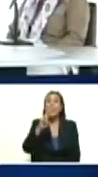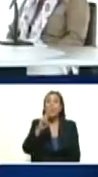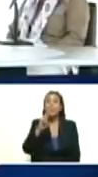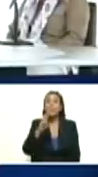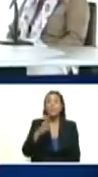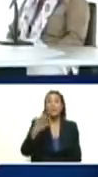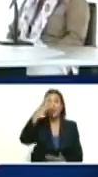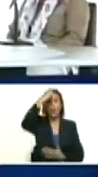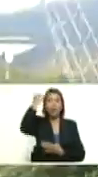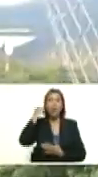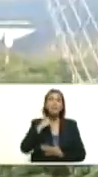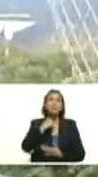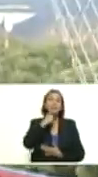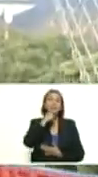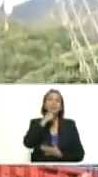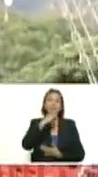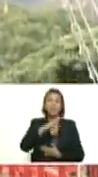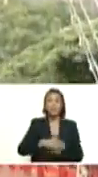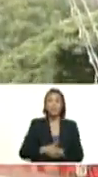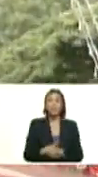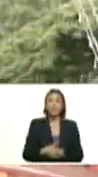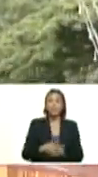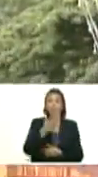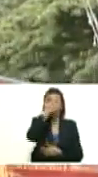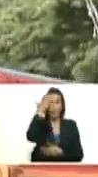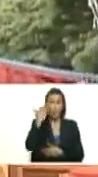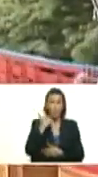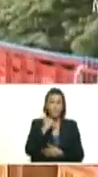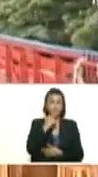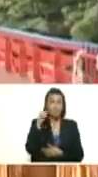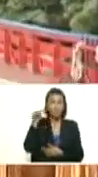nuestro generalísimo en jefe,